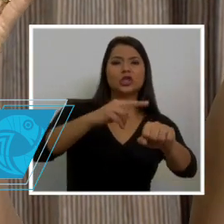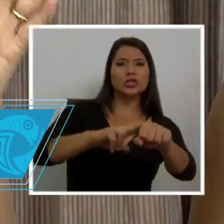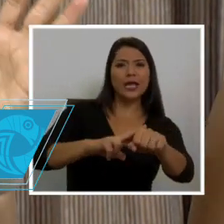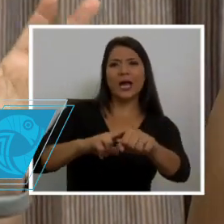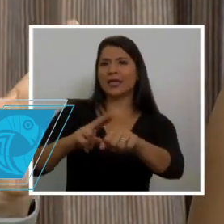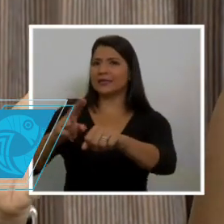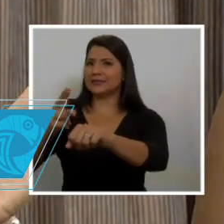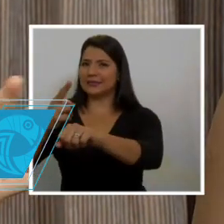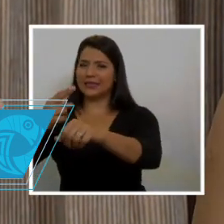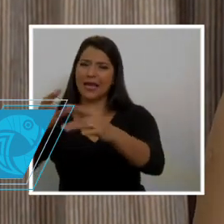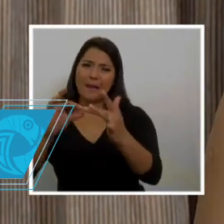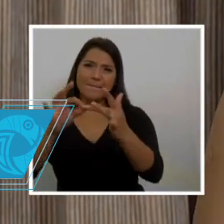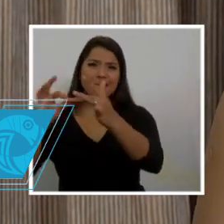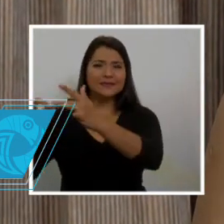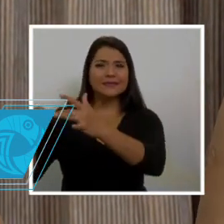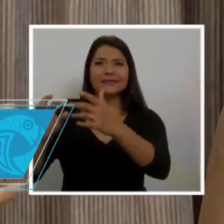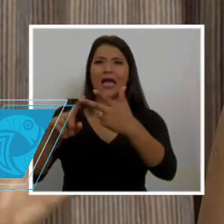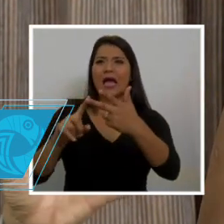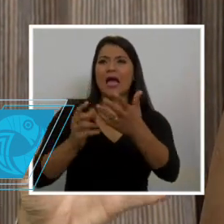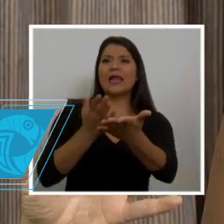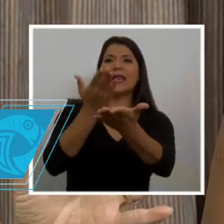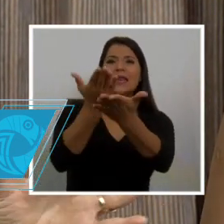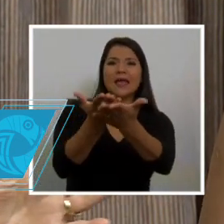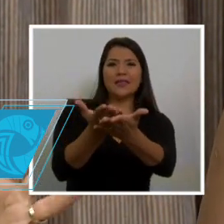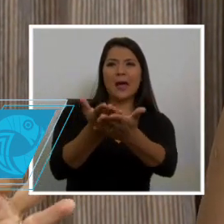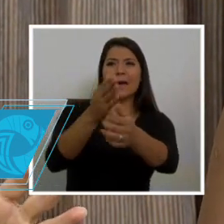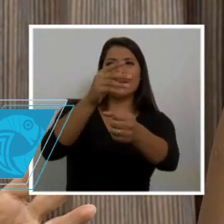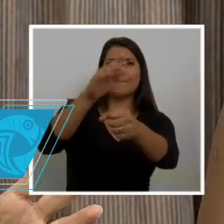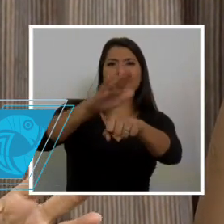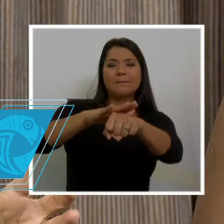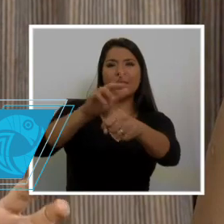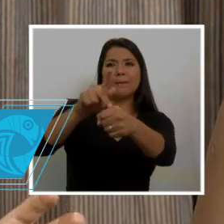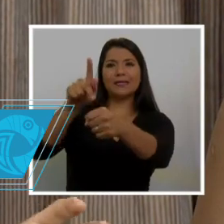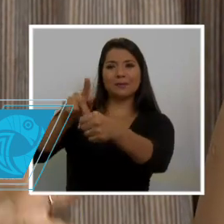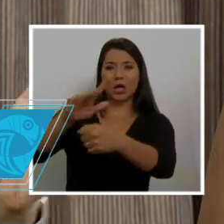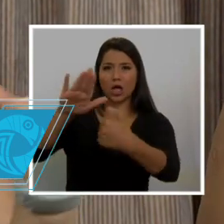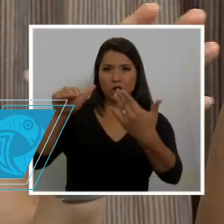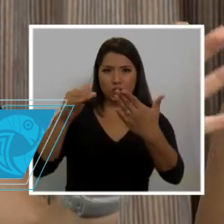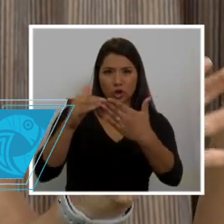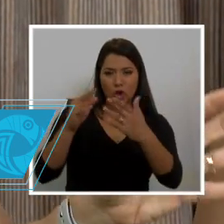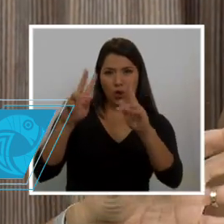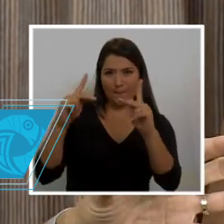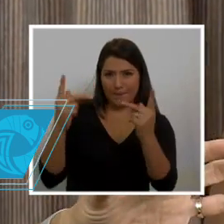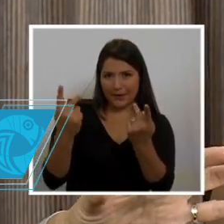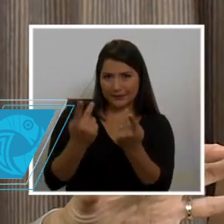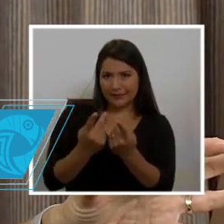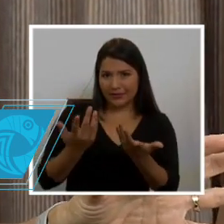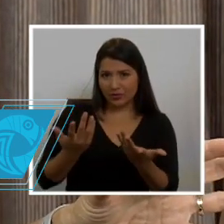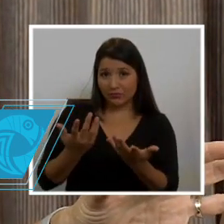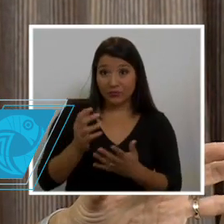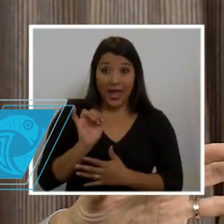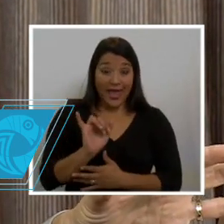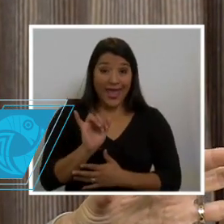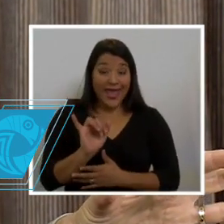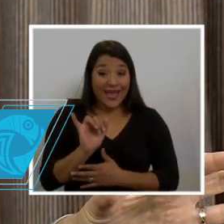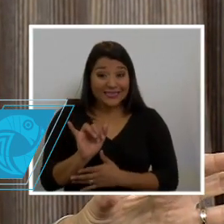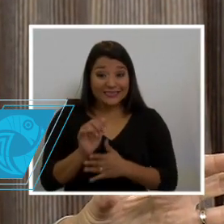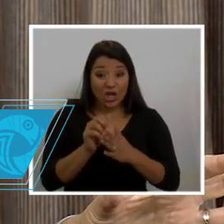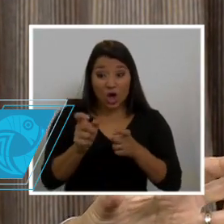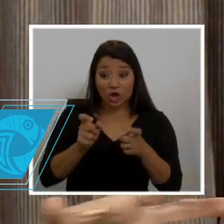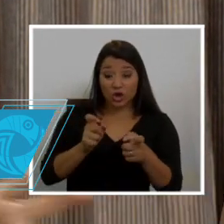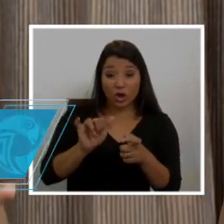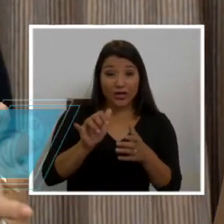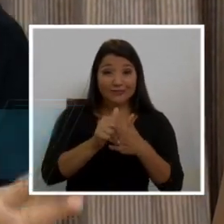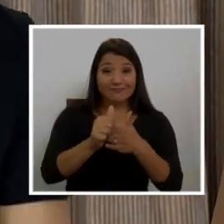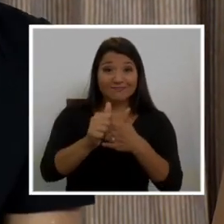especiales, le da participación en ellas a todas las fracciones políticas representadas. Es decir, eso es lo que le interesa al PAC, eso es lo que ustedes están